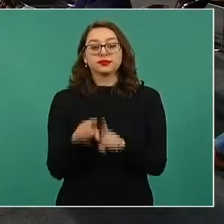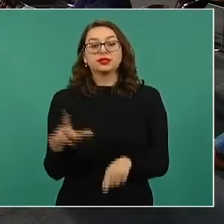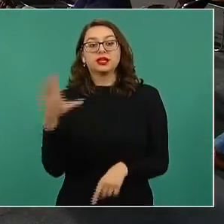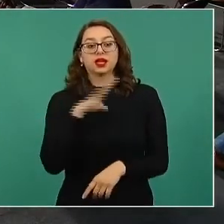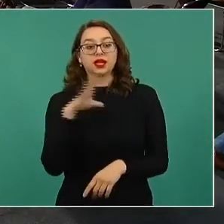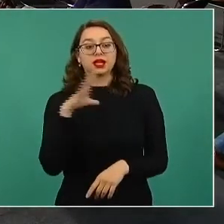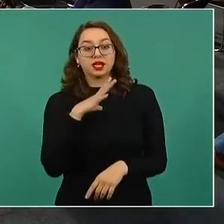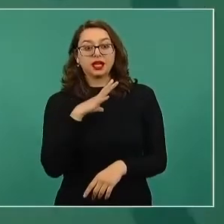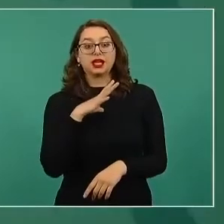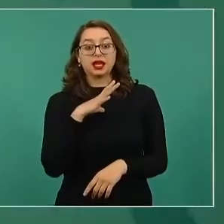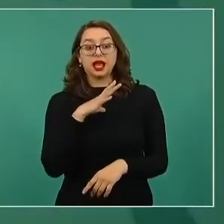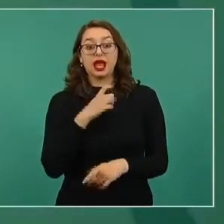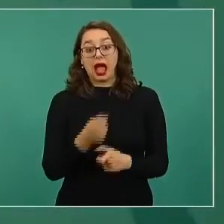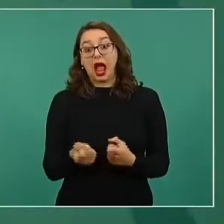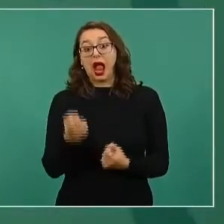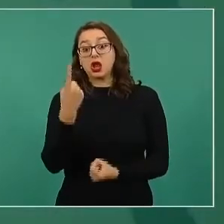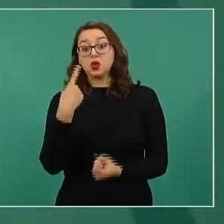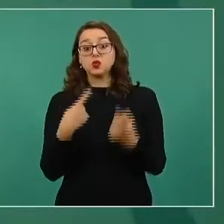dirigentes de izquierda,